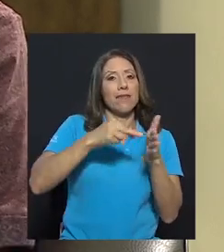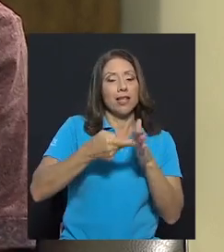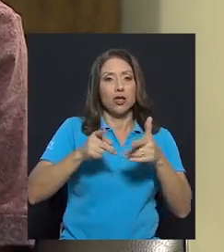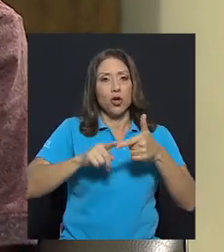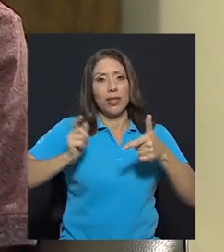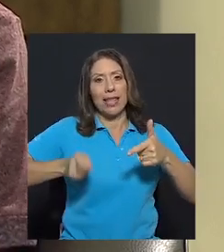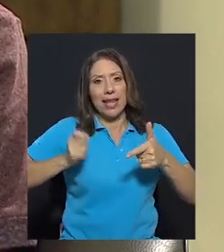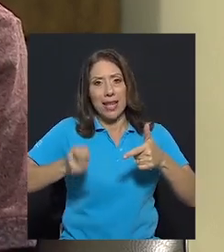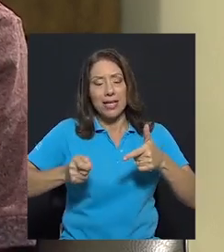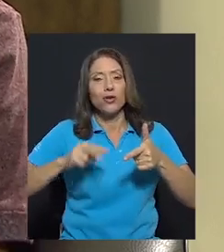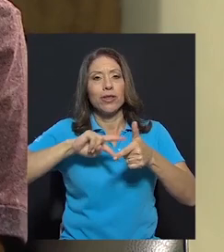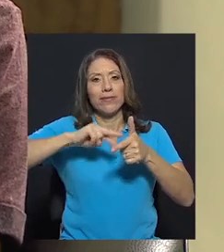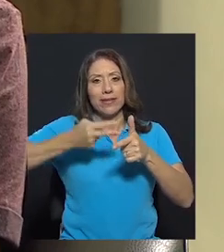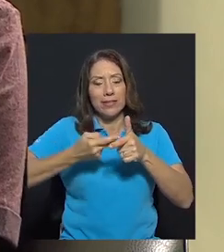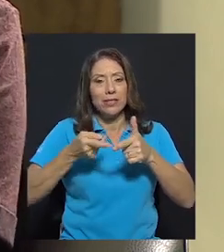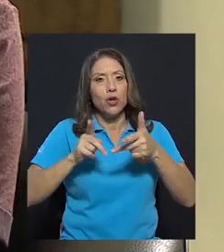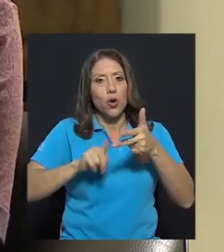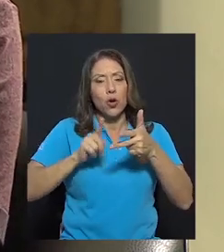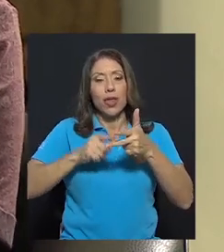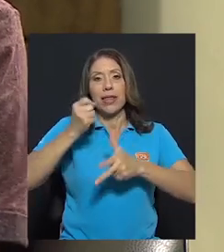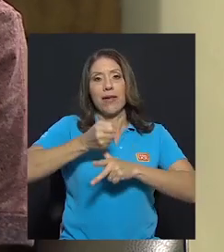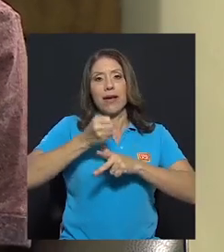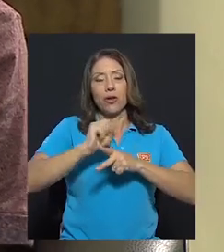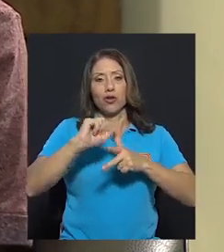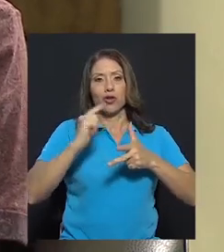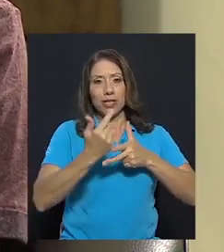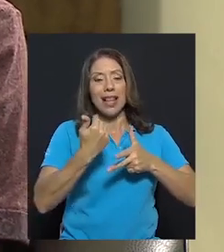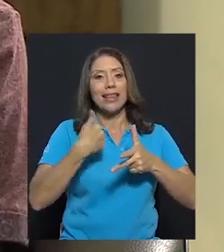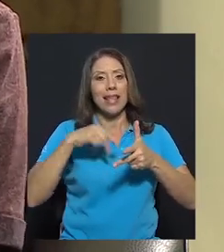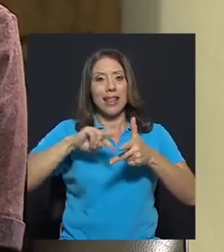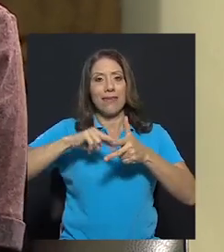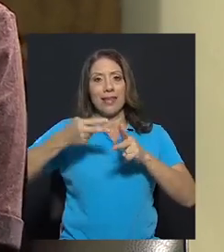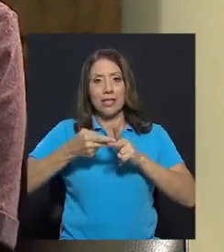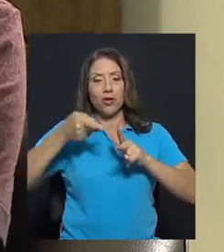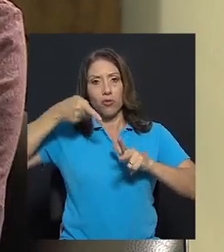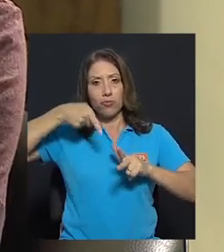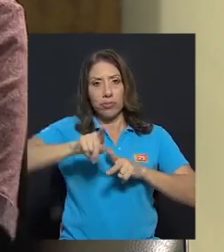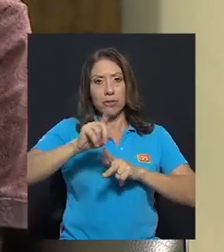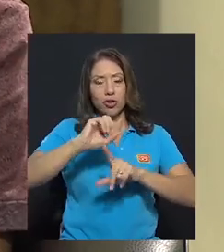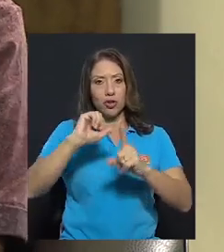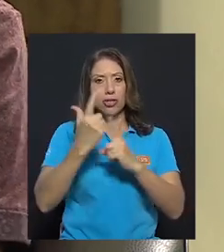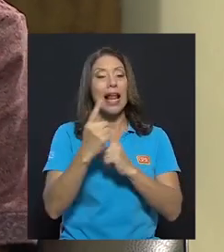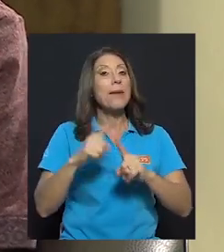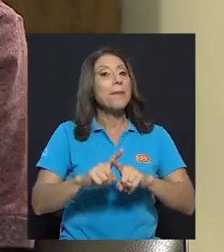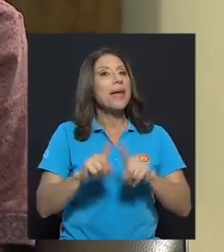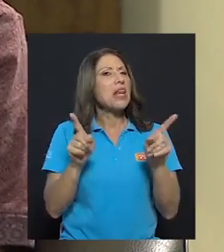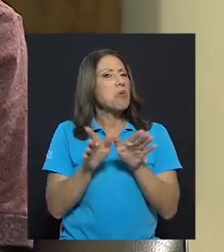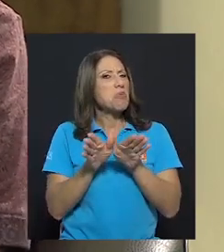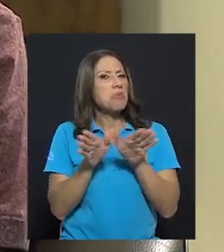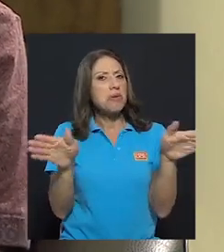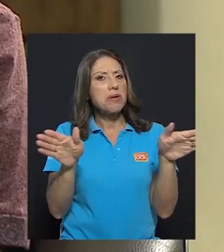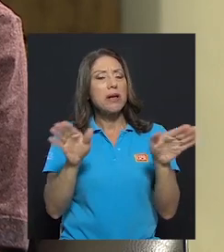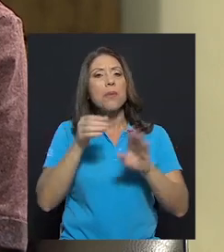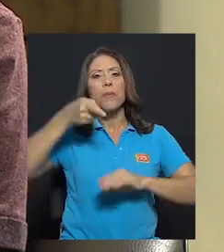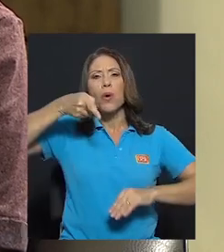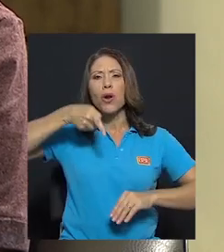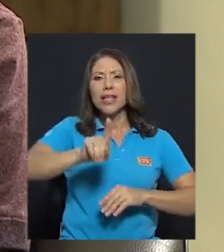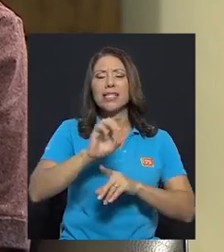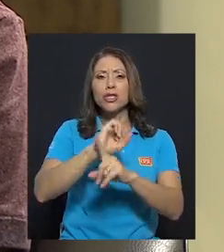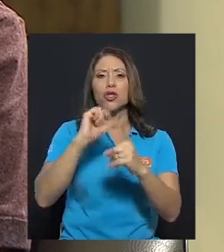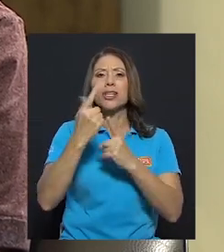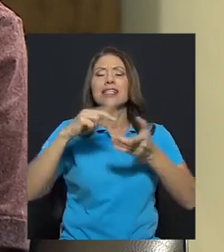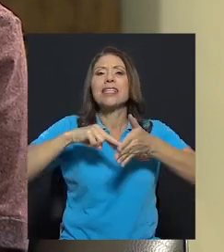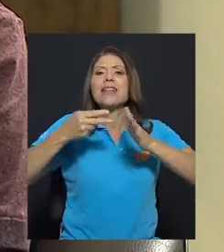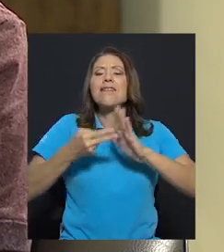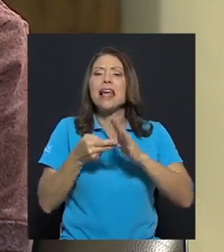derecho tiene su definición, los que estudian el trabajo social tienen su definición, pero en gran escala, la violencia social es todo aquello